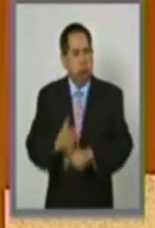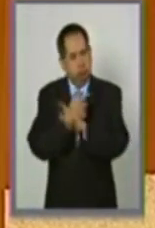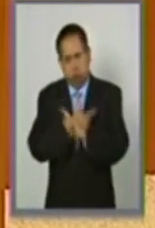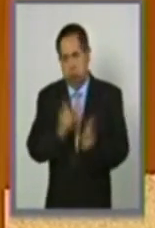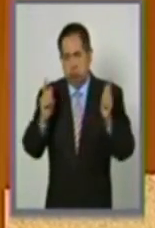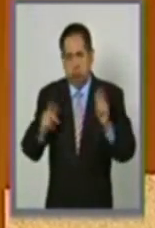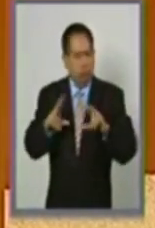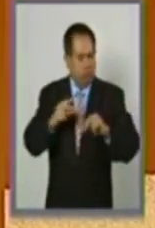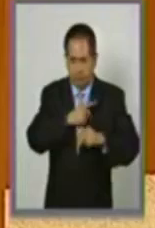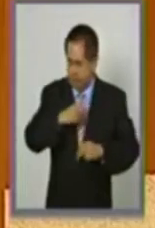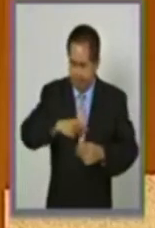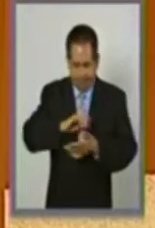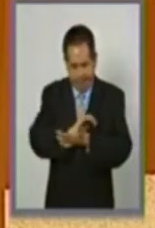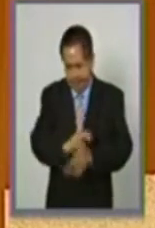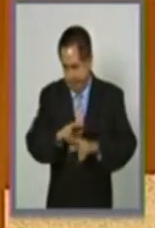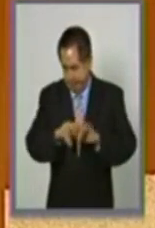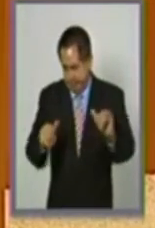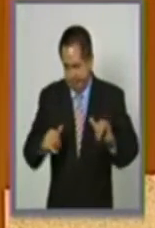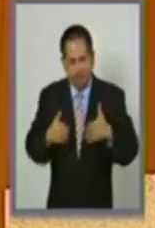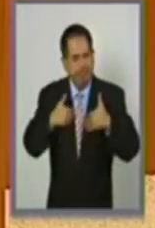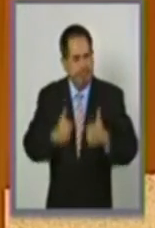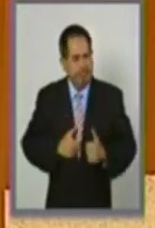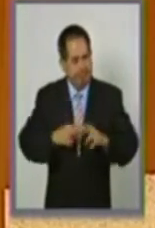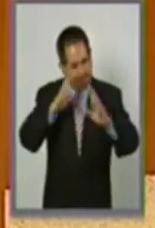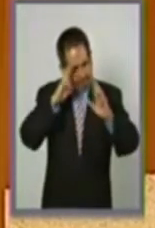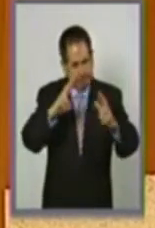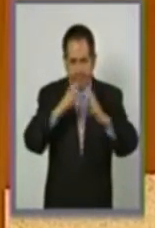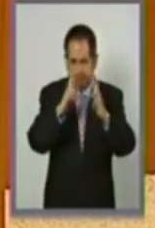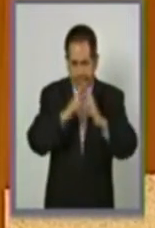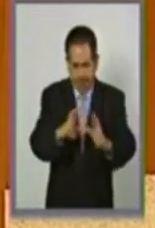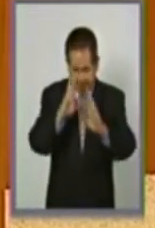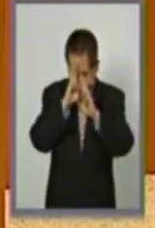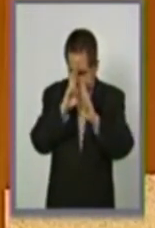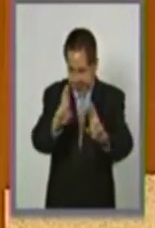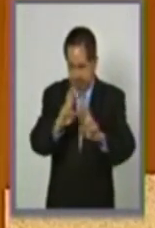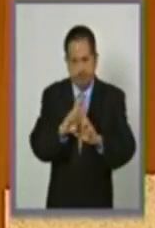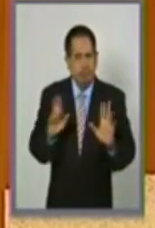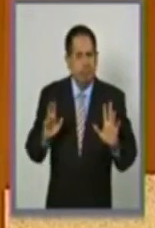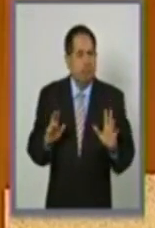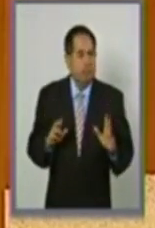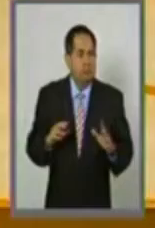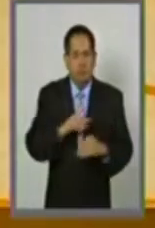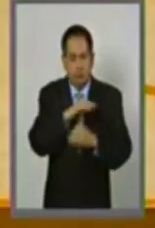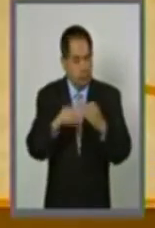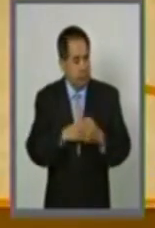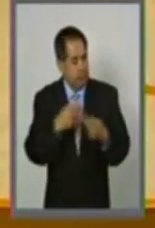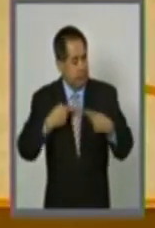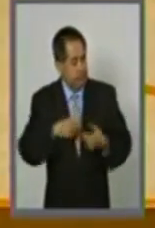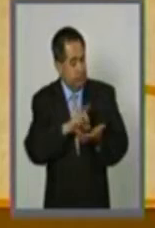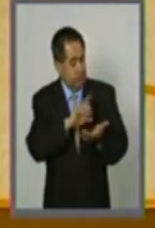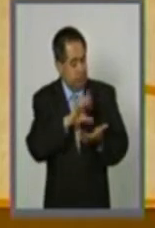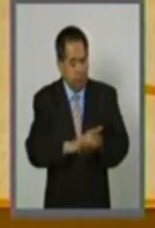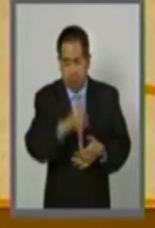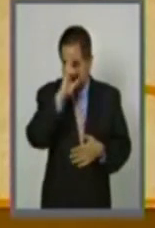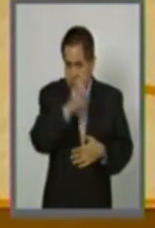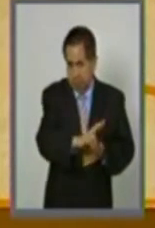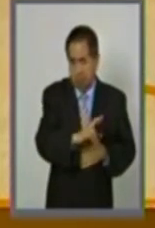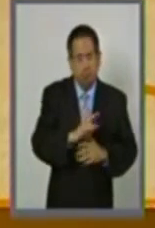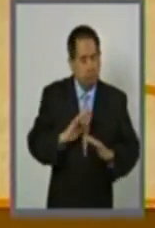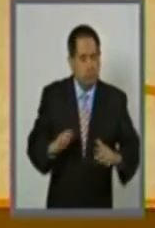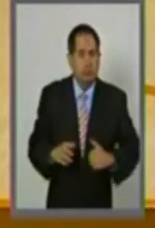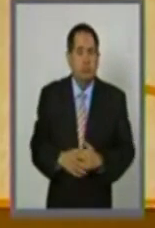tipo de discriminación, tolerante con las creencias religiosas y con las condiciones físicas o discapacidades de cualquier